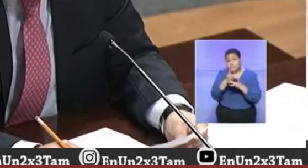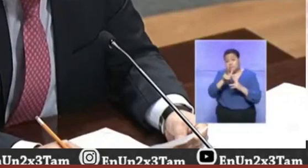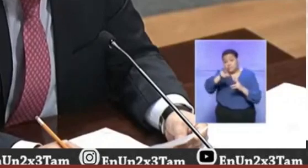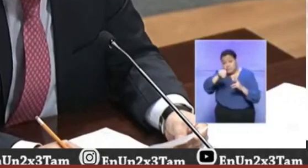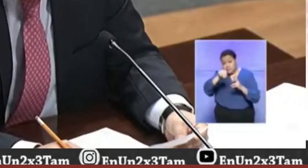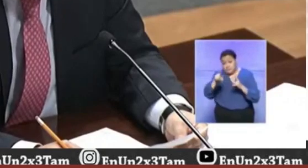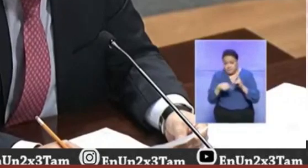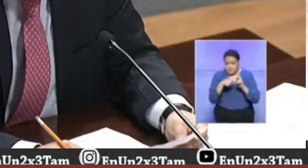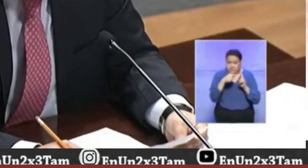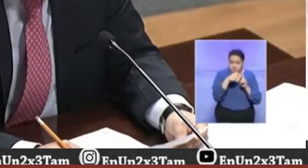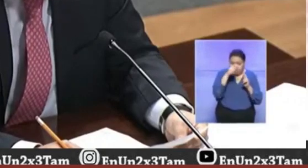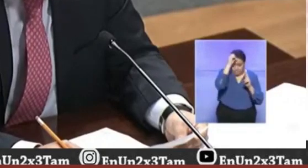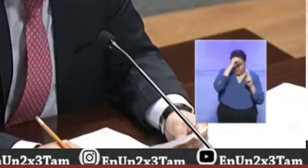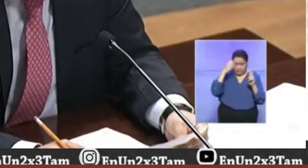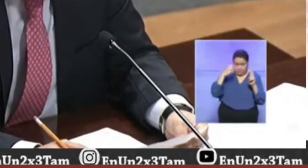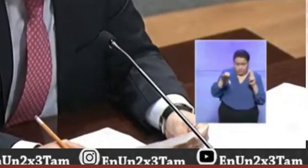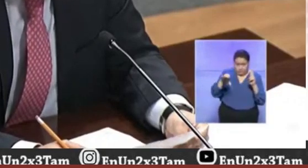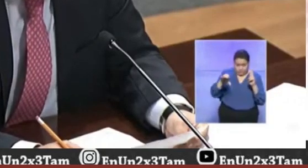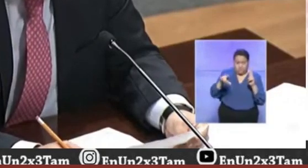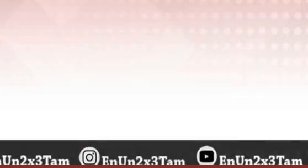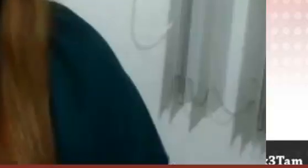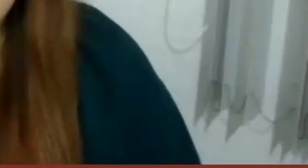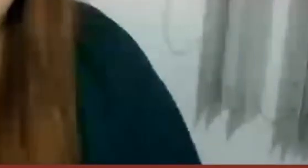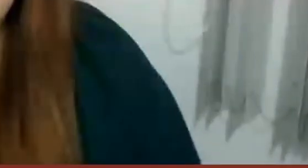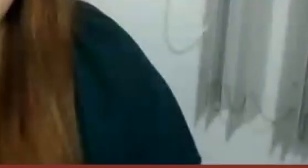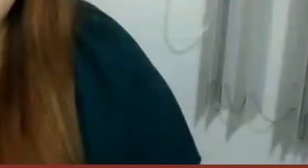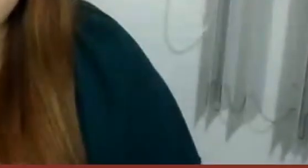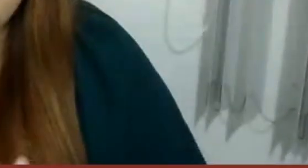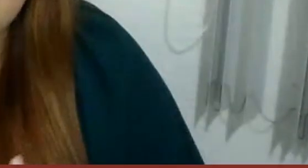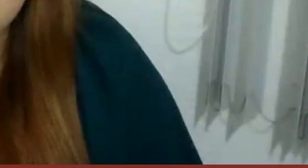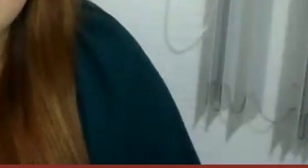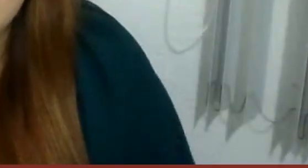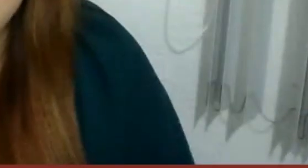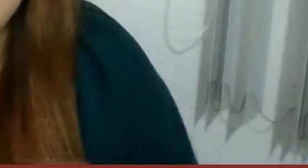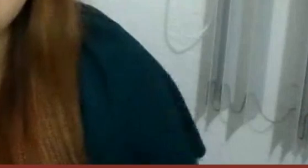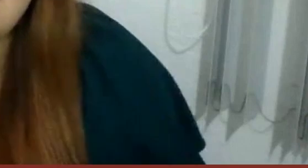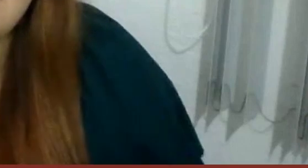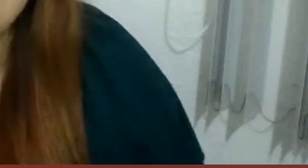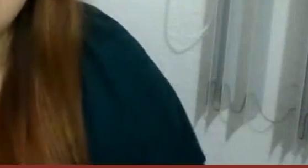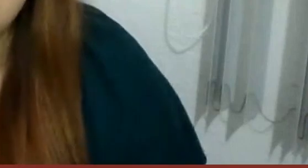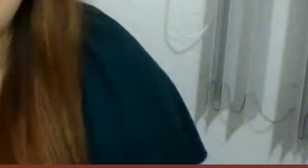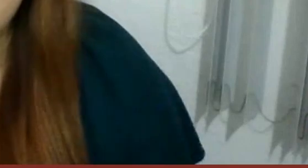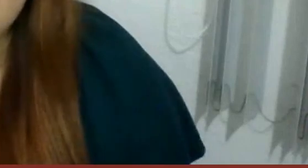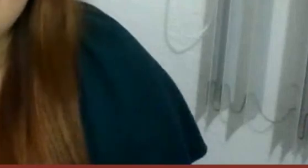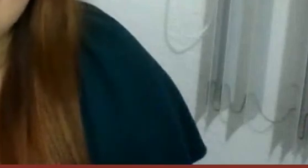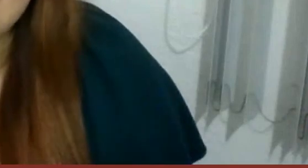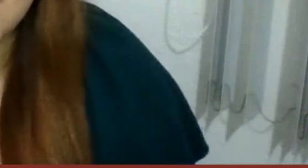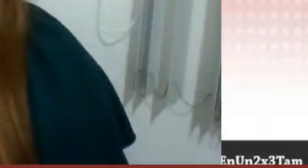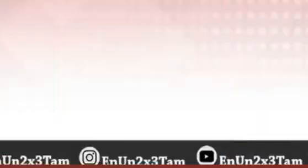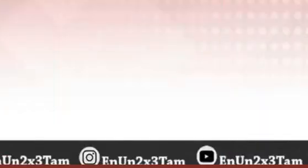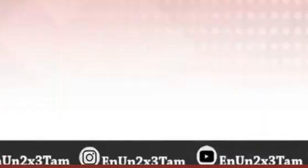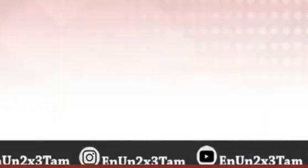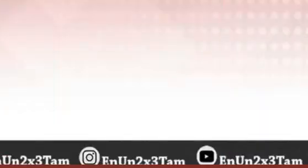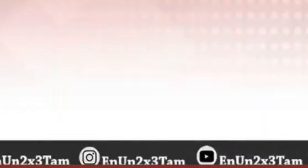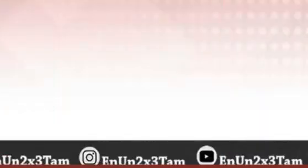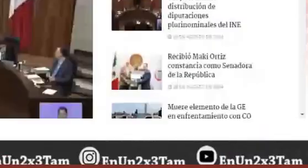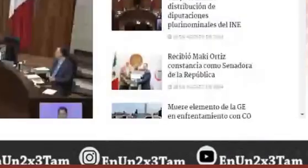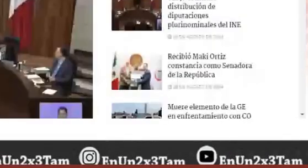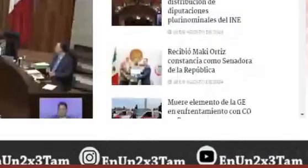proyectar y ya sería como rumbo al cierre de este tema, pues esta es información de última hora, como les